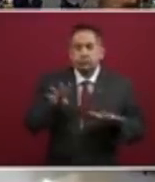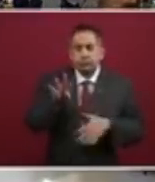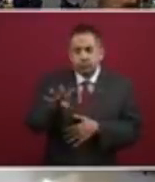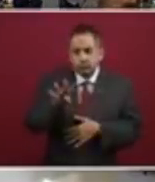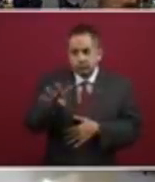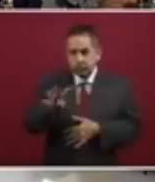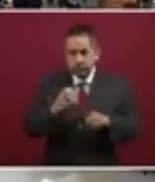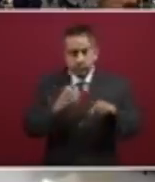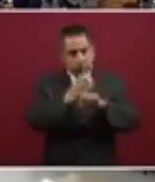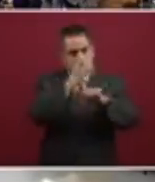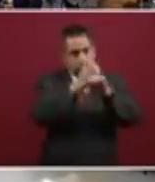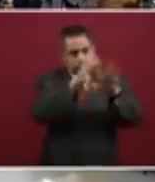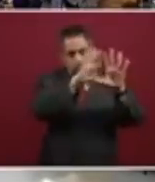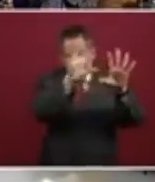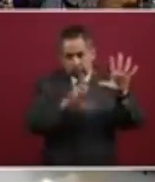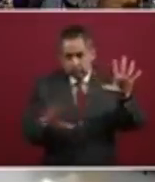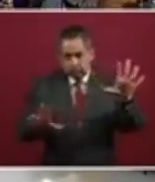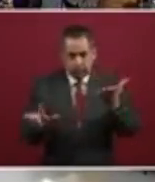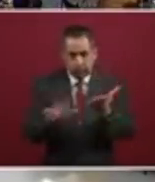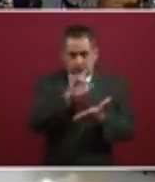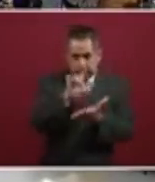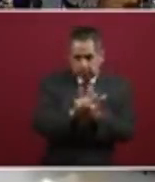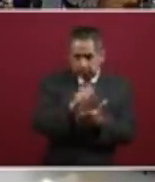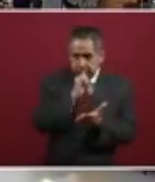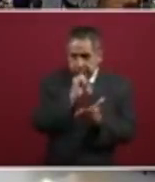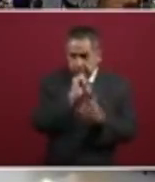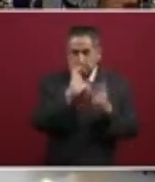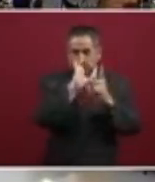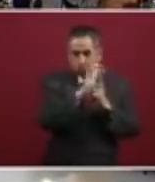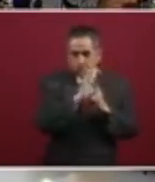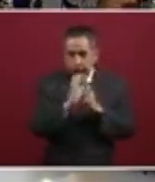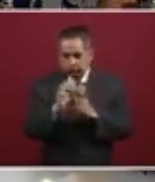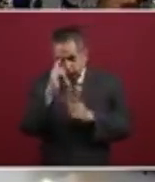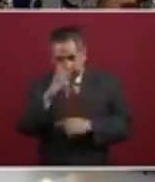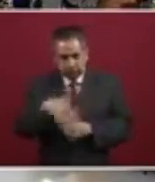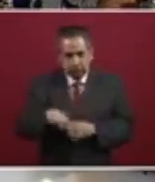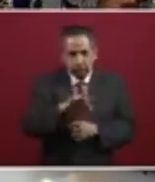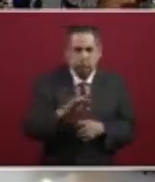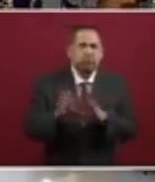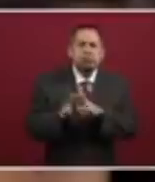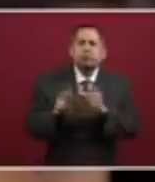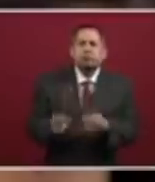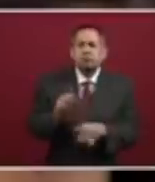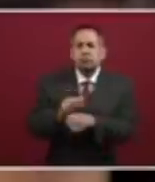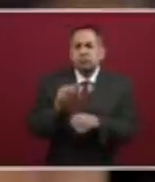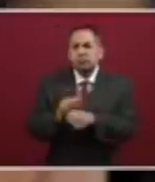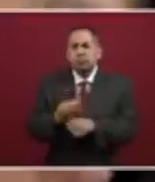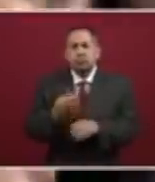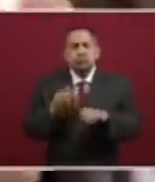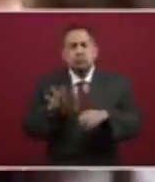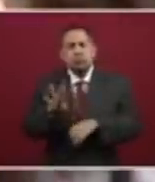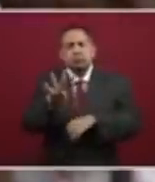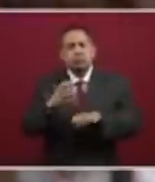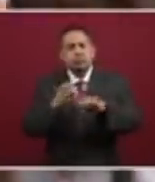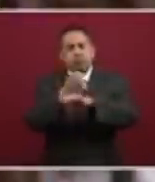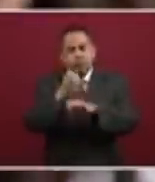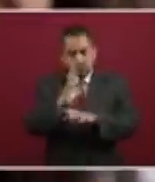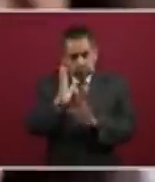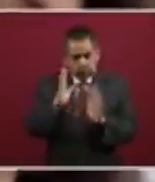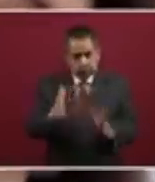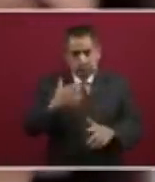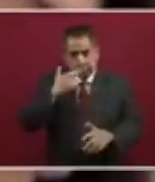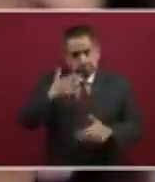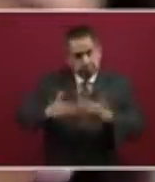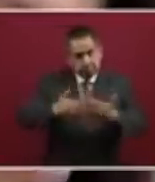avances legislativos para establecer comisiones locales de búsqueda. ¿Cómo van esos 19 estados? ¿Cuándo podremos saber si se va a establecer